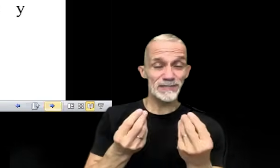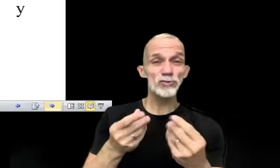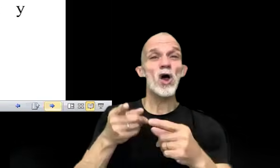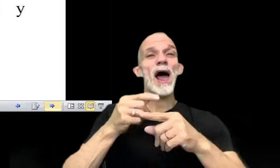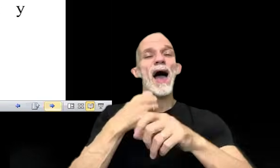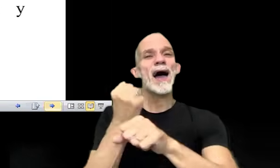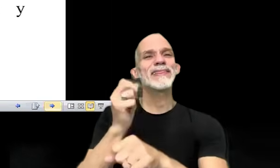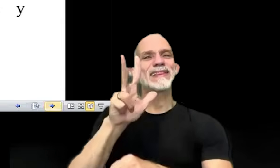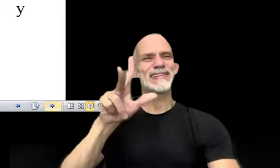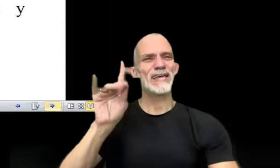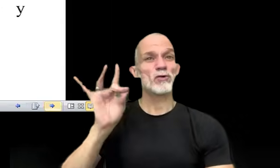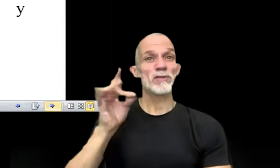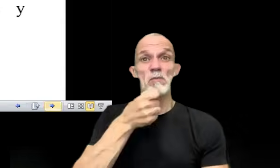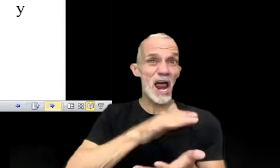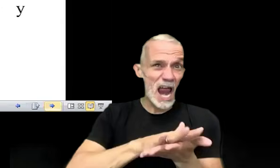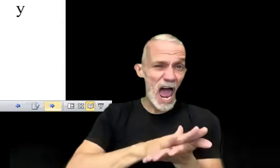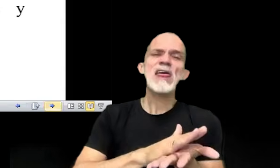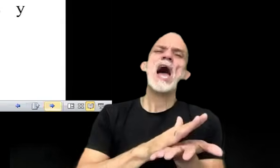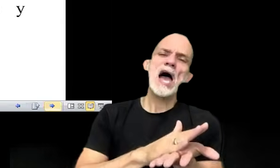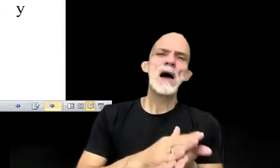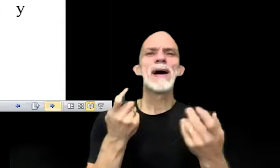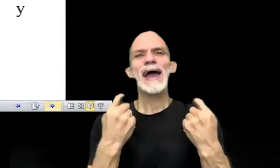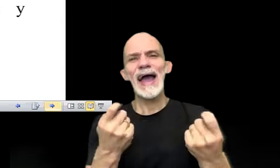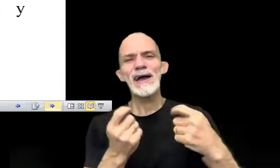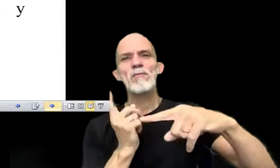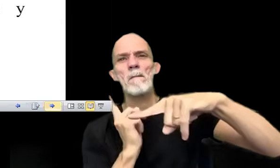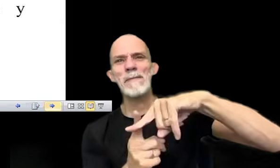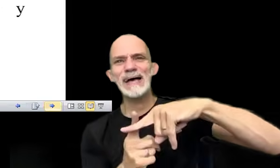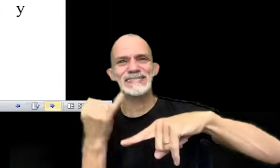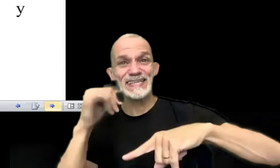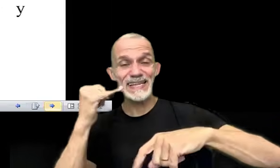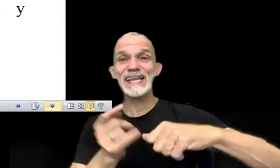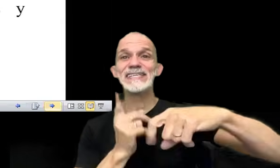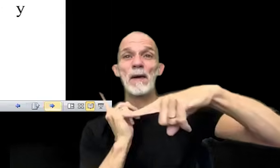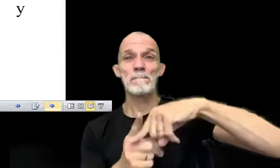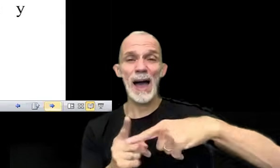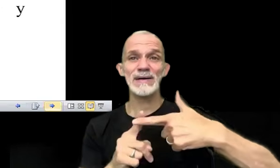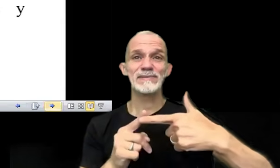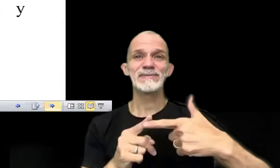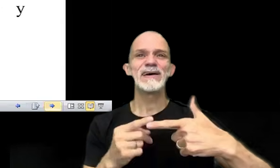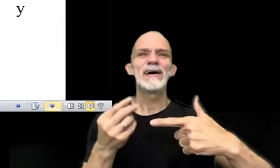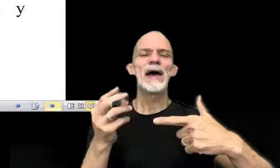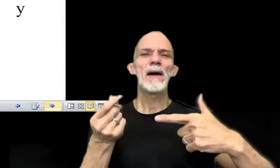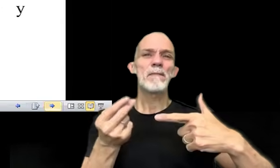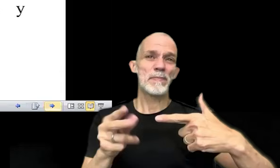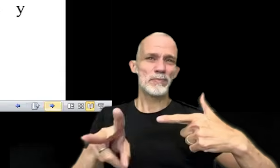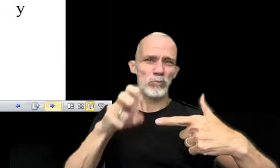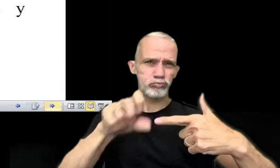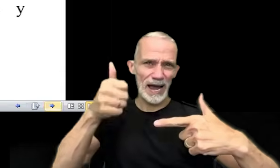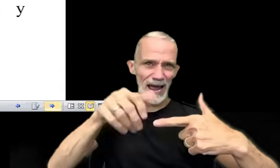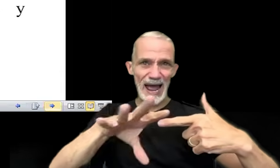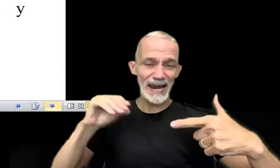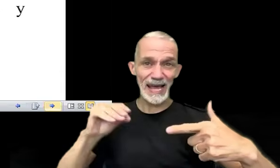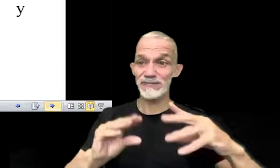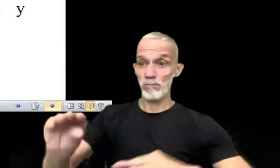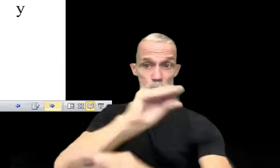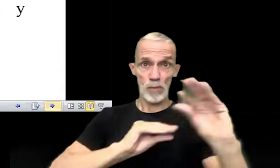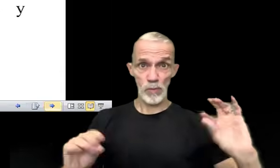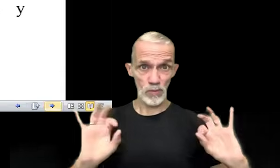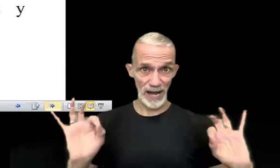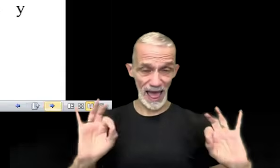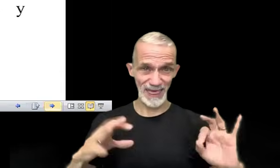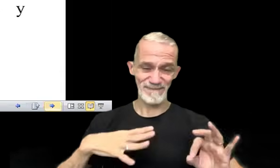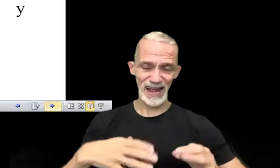al 31/12, en caso de no existir, costo más intereses más utilidades que se hayan devengado y no se hayan